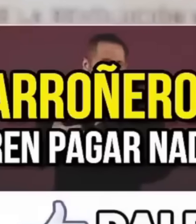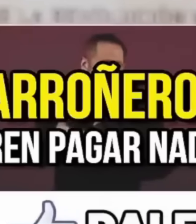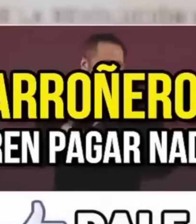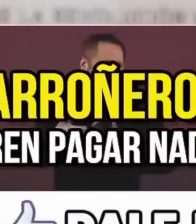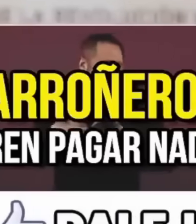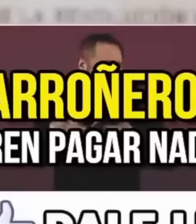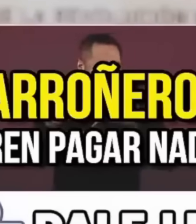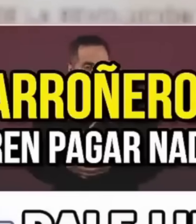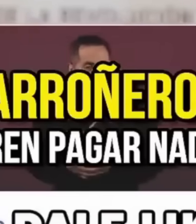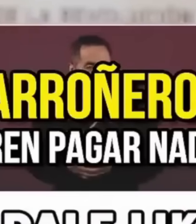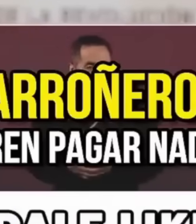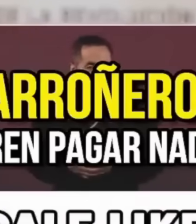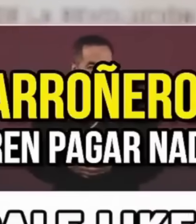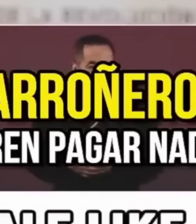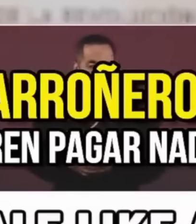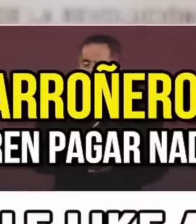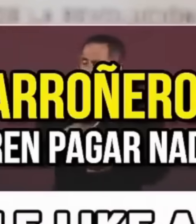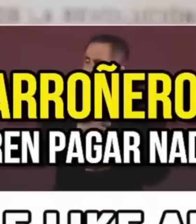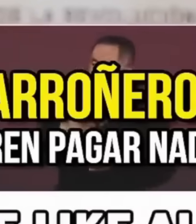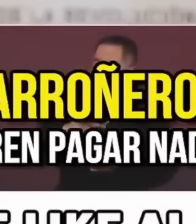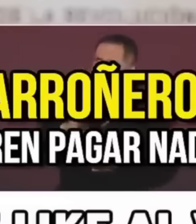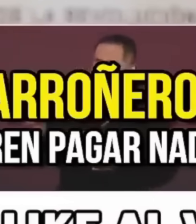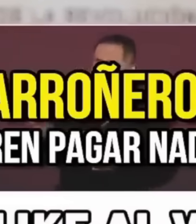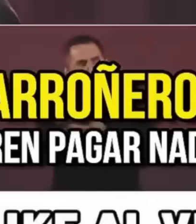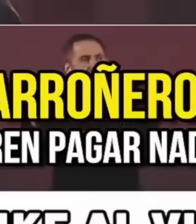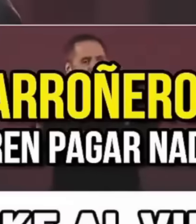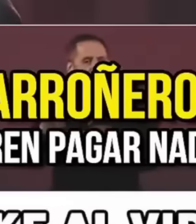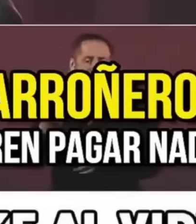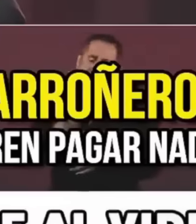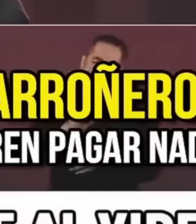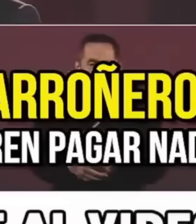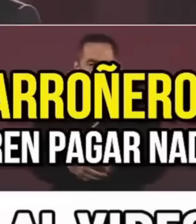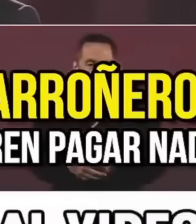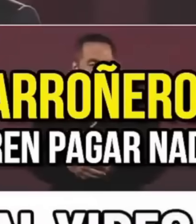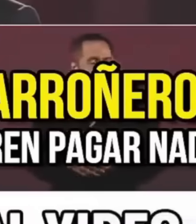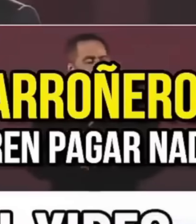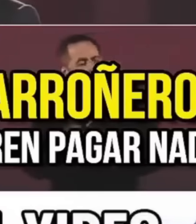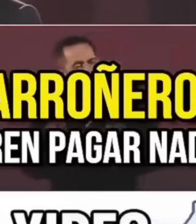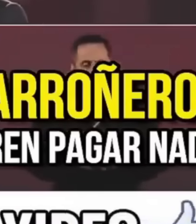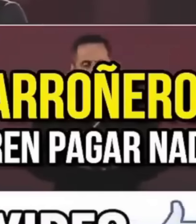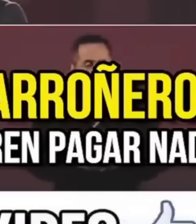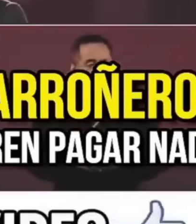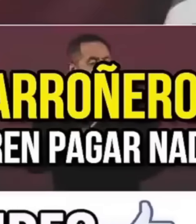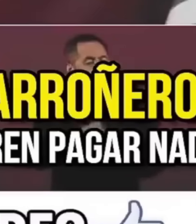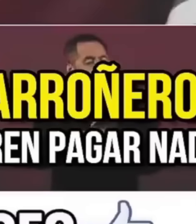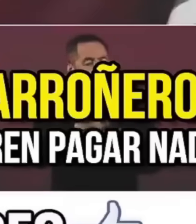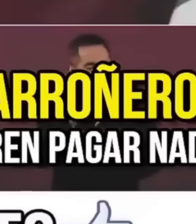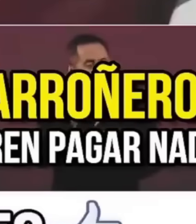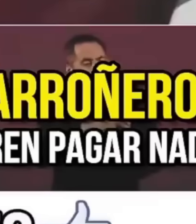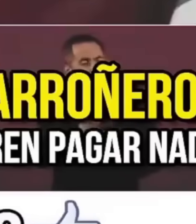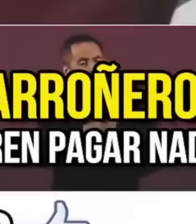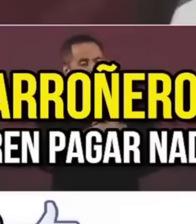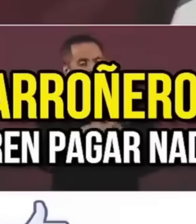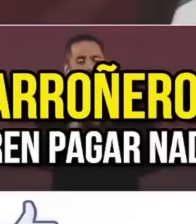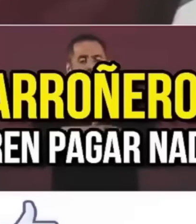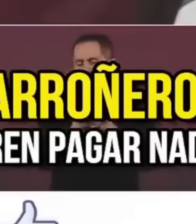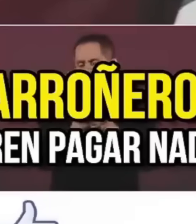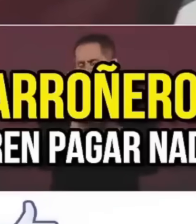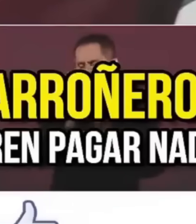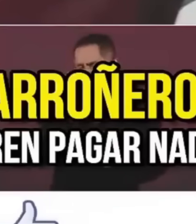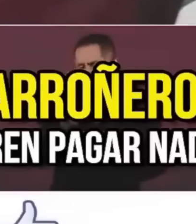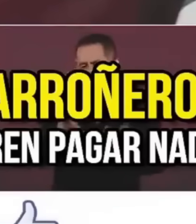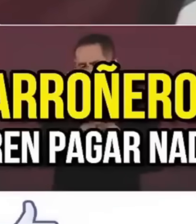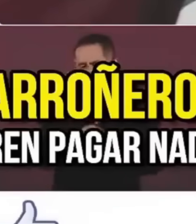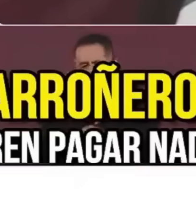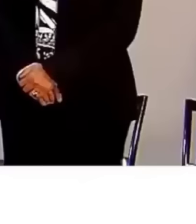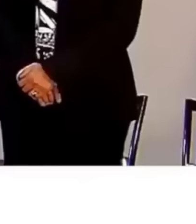que debía yo y que pagué. Por eso guardo el nombre de la persona y